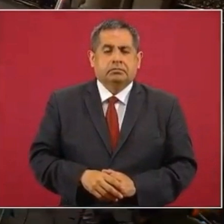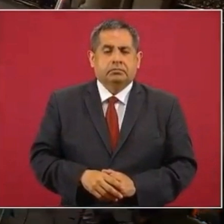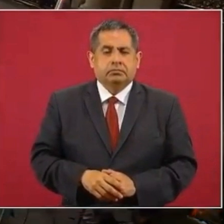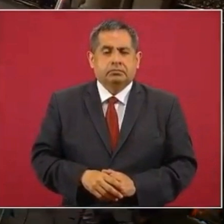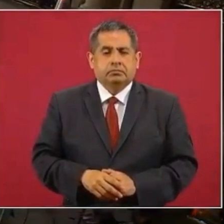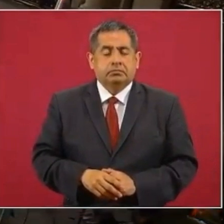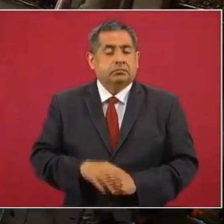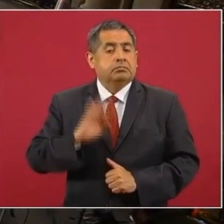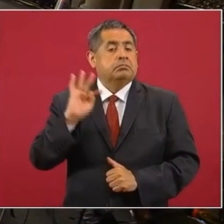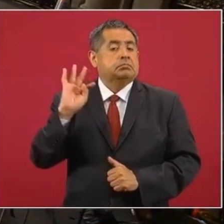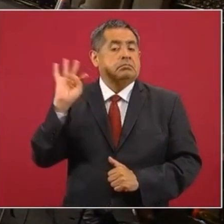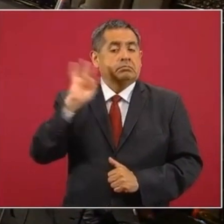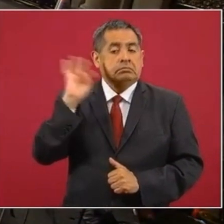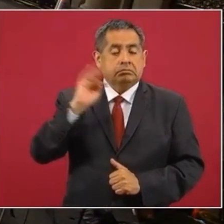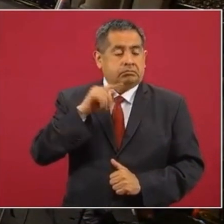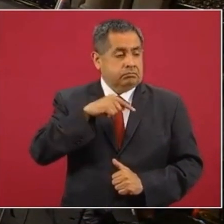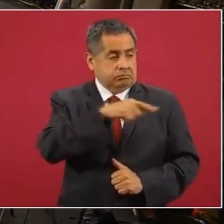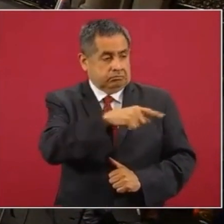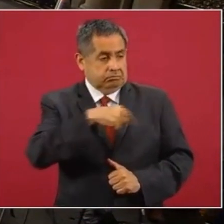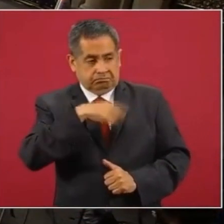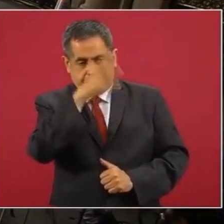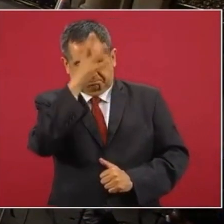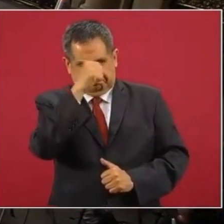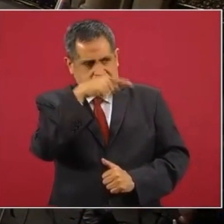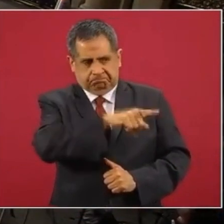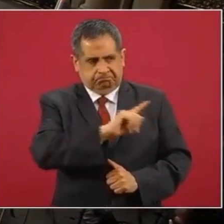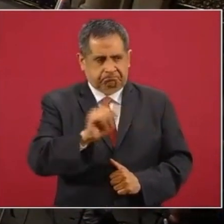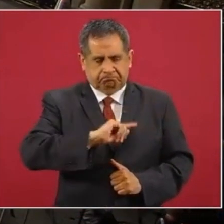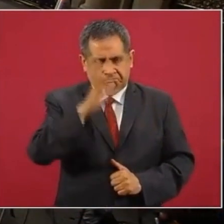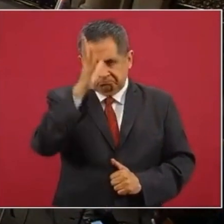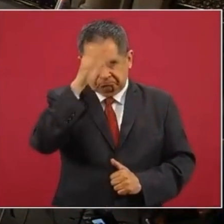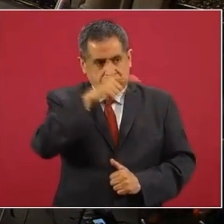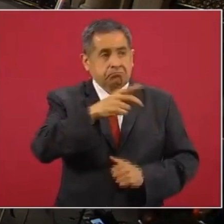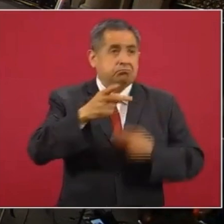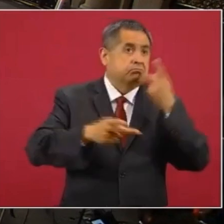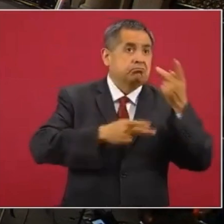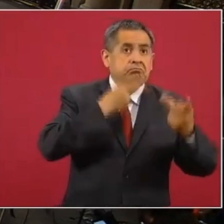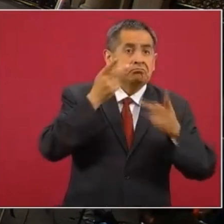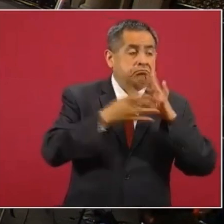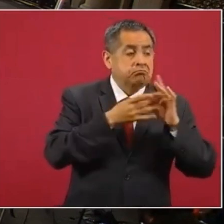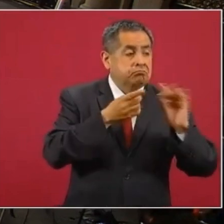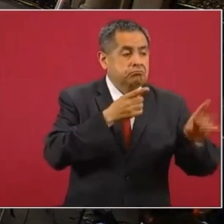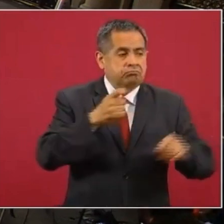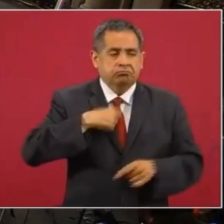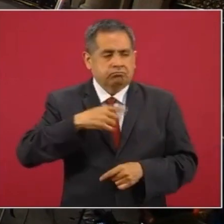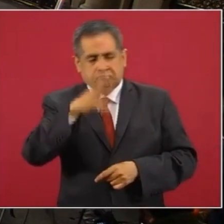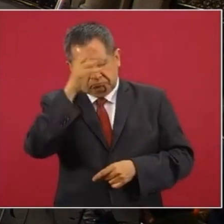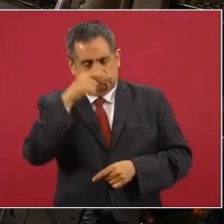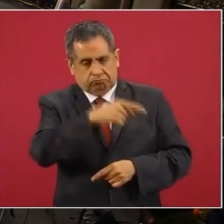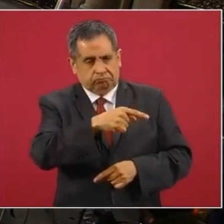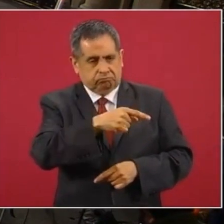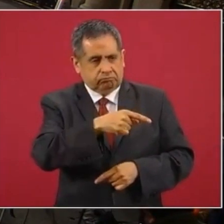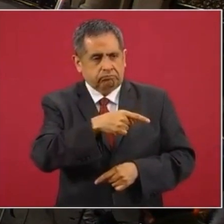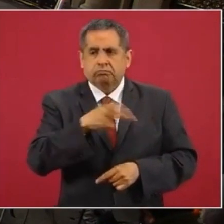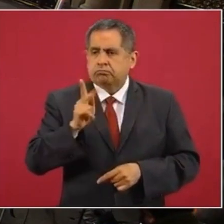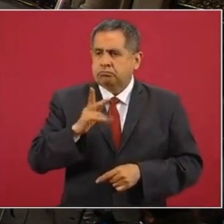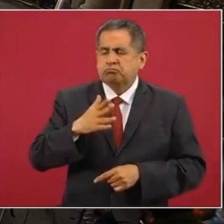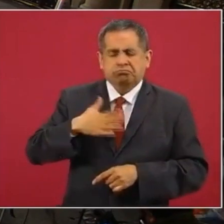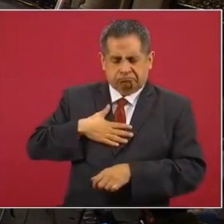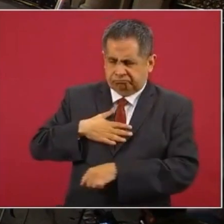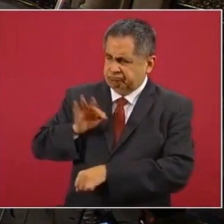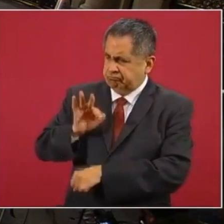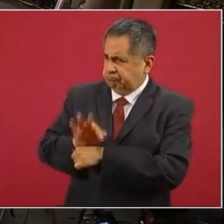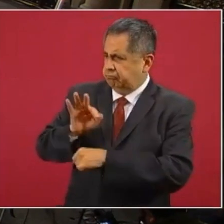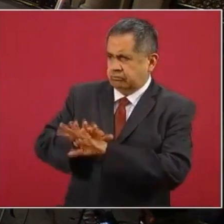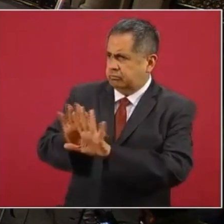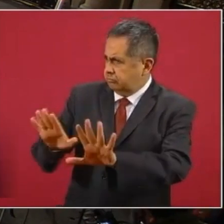Podré no estar de acuerdo con lo que dices, pero defenderé hasta la muerte